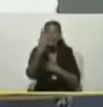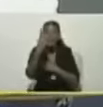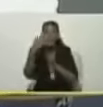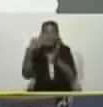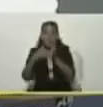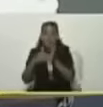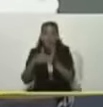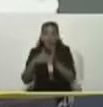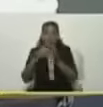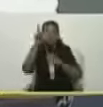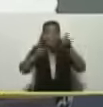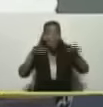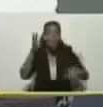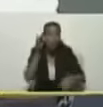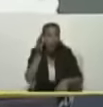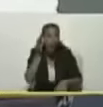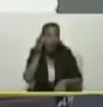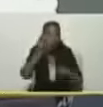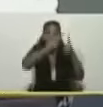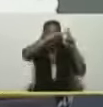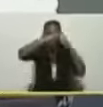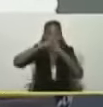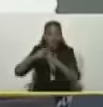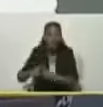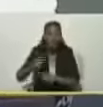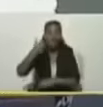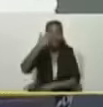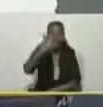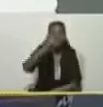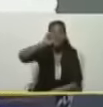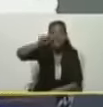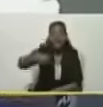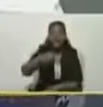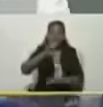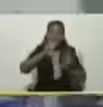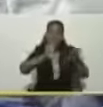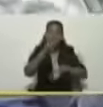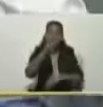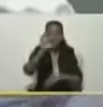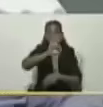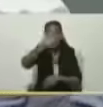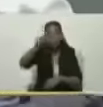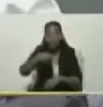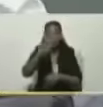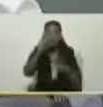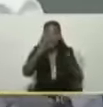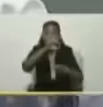851.000 mujeres para un total del 13.9%.